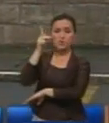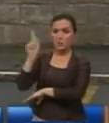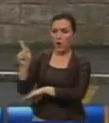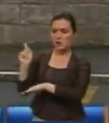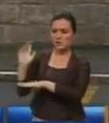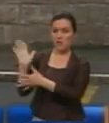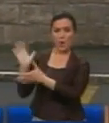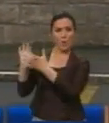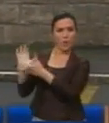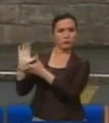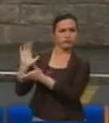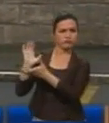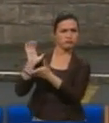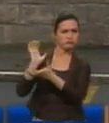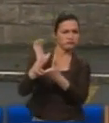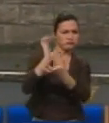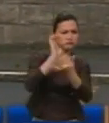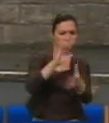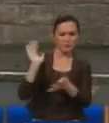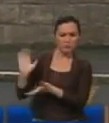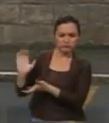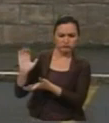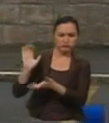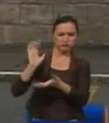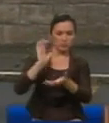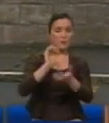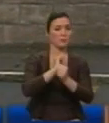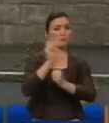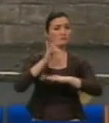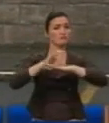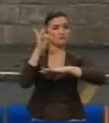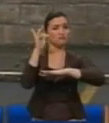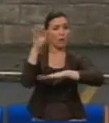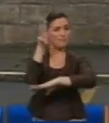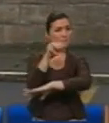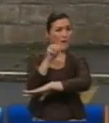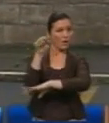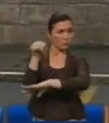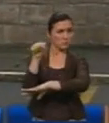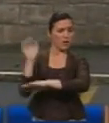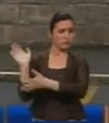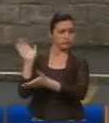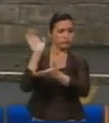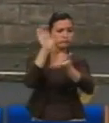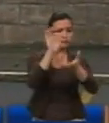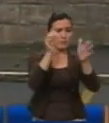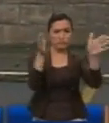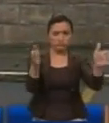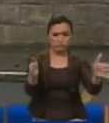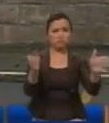llegado desde la madrugada de este miércoles. Aún, lo que se conoce, faltarían